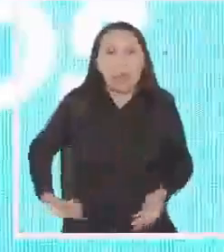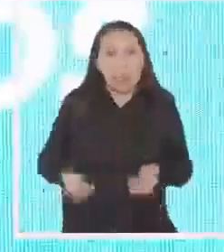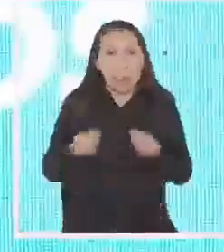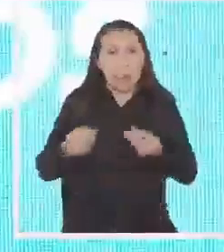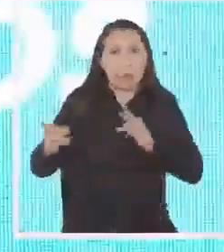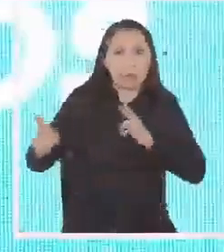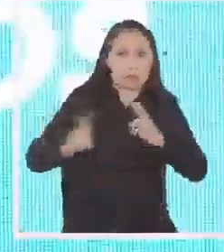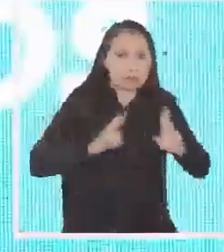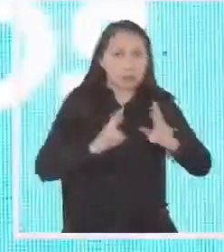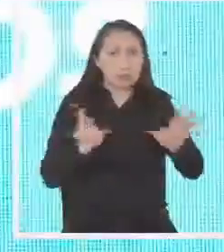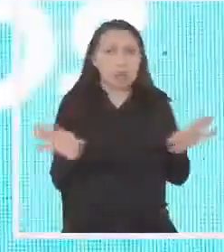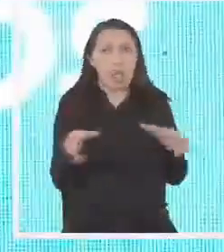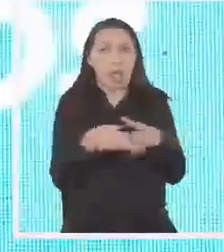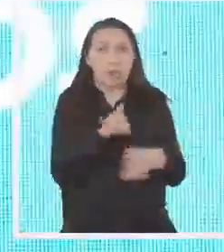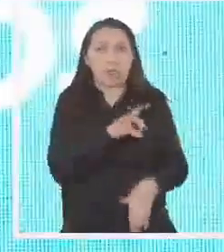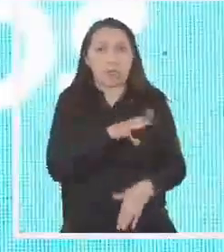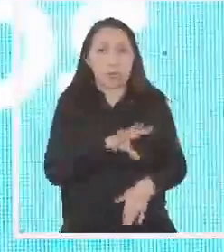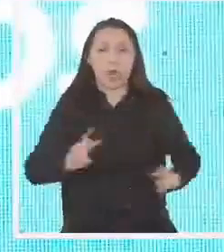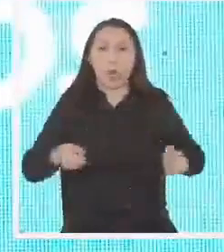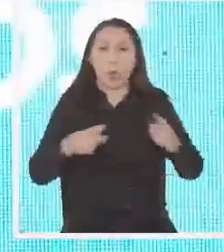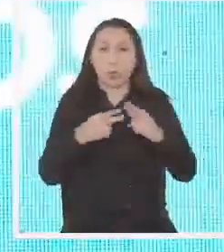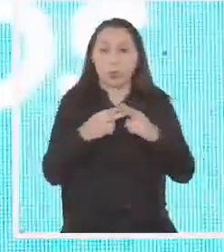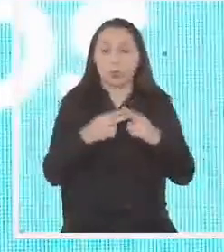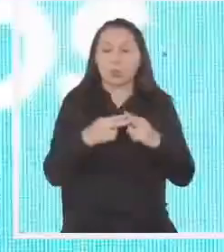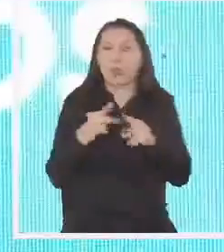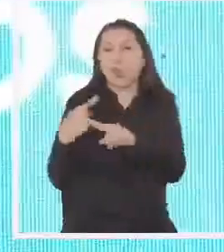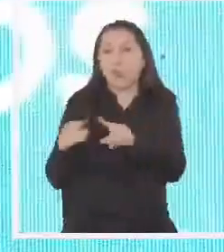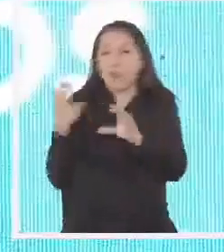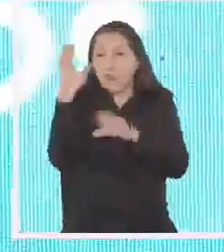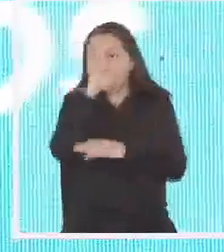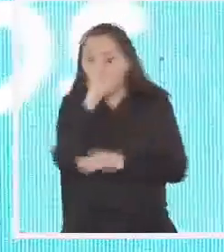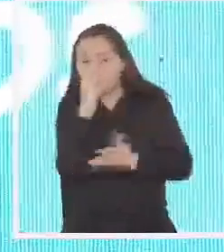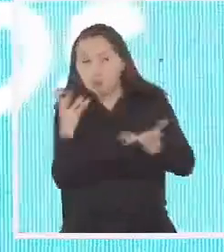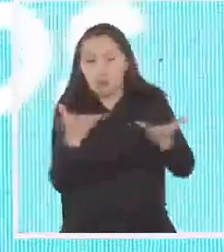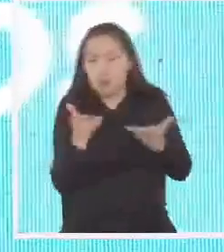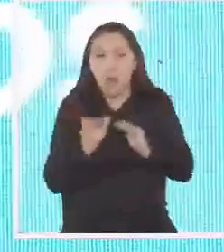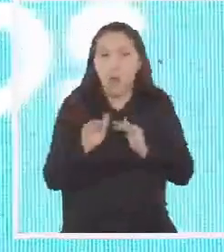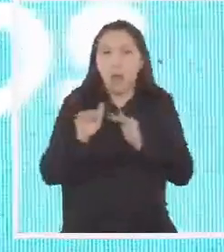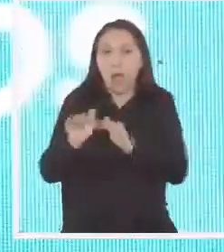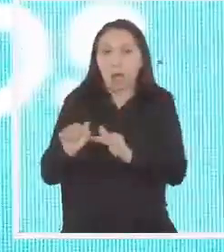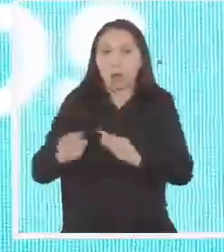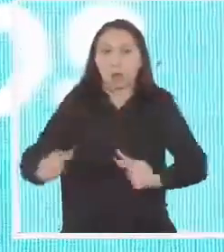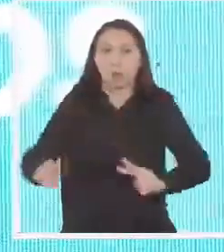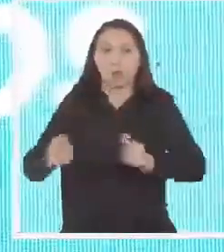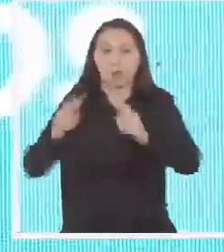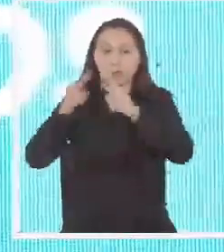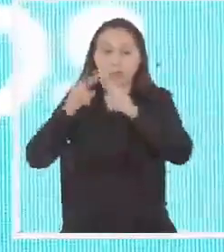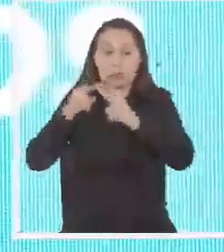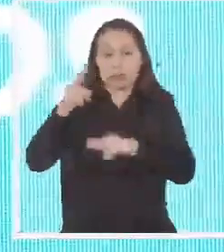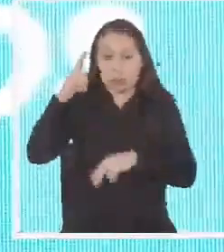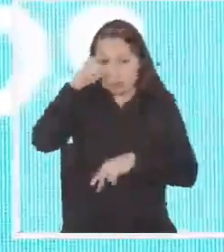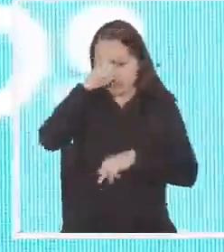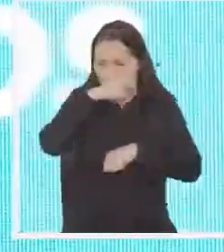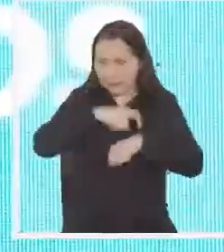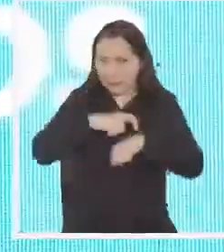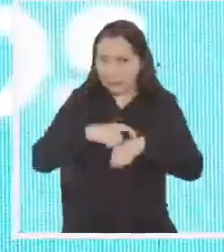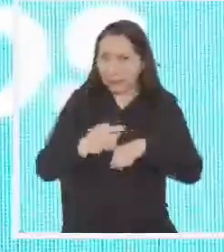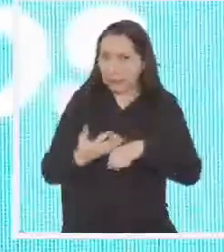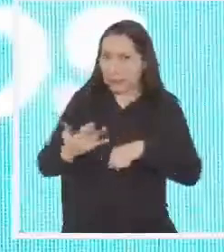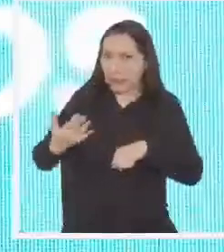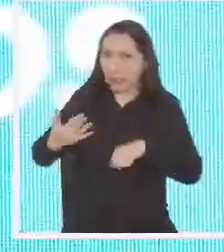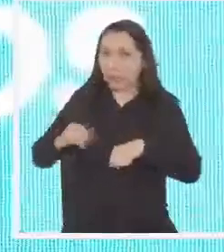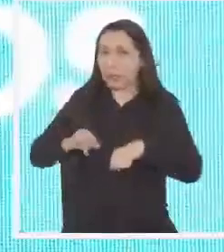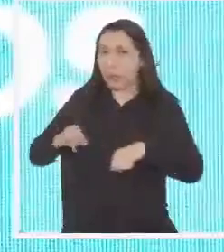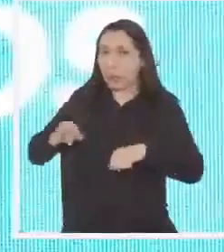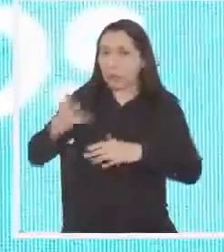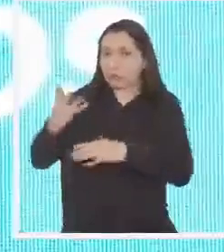buena relación con la Cámara Chilena de la Construcción y hemos buscado diferentes mecanismos para apoyar el sector de la construcción, que pasó por momentos muy difíciles después